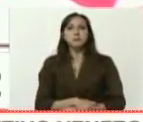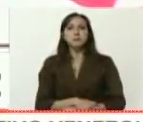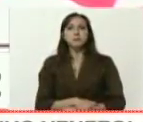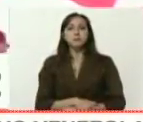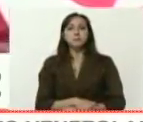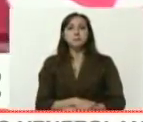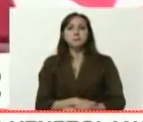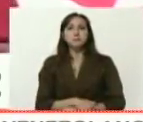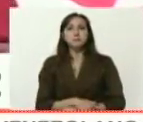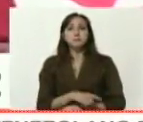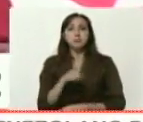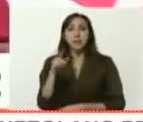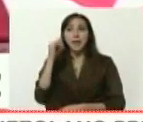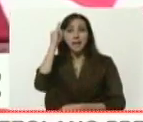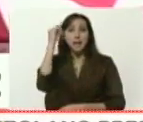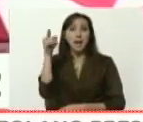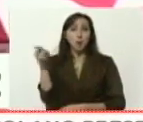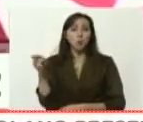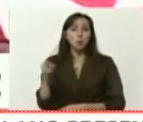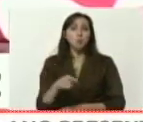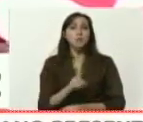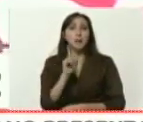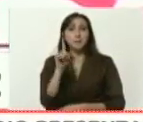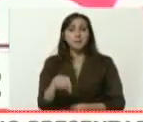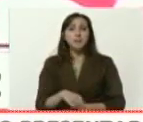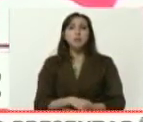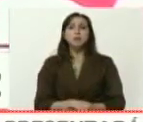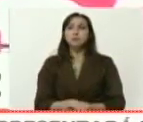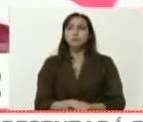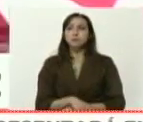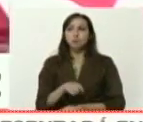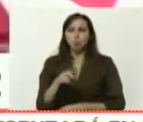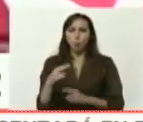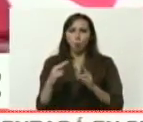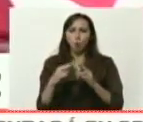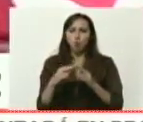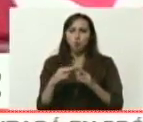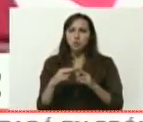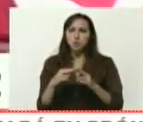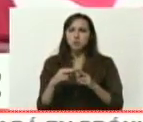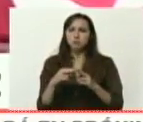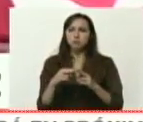minuciosamente desde Yaracuy. Tú conociste ese punto, David Nieves.